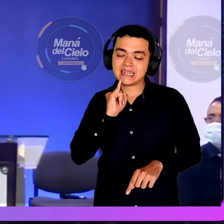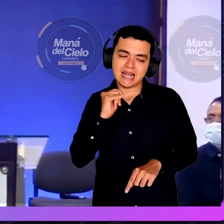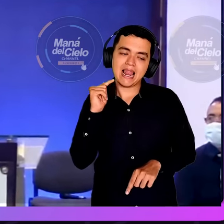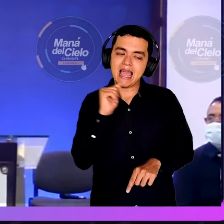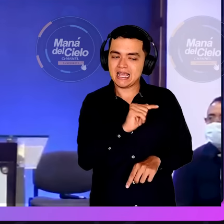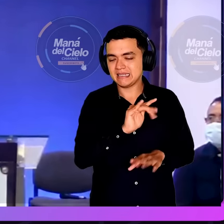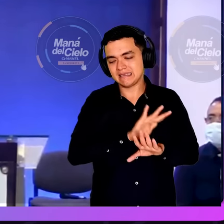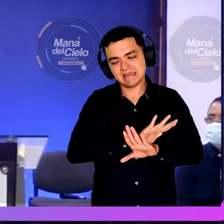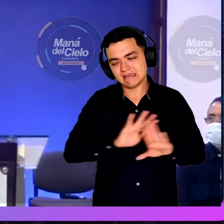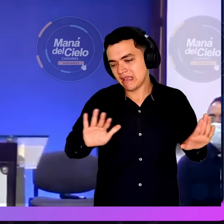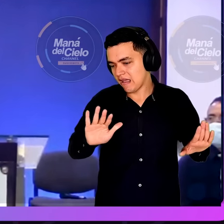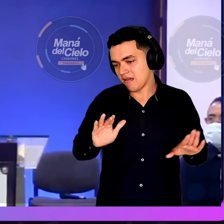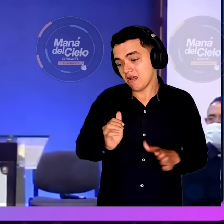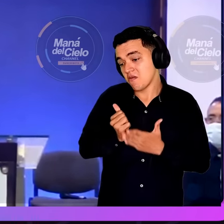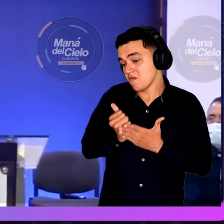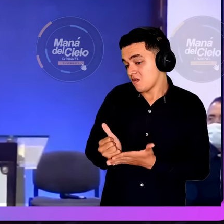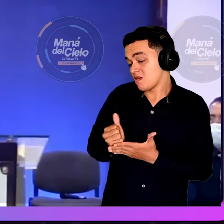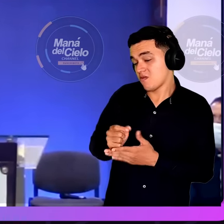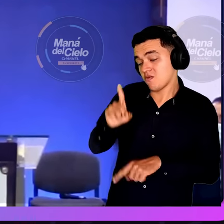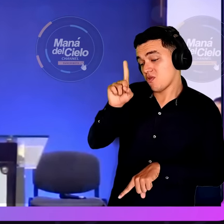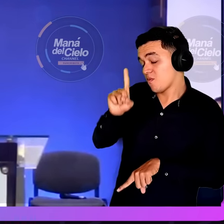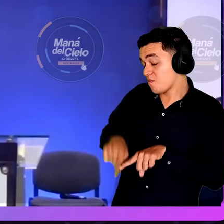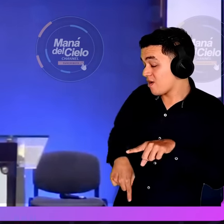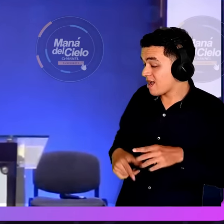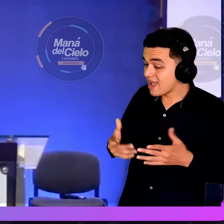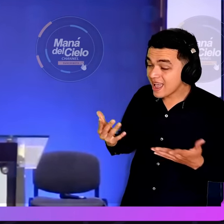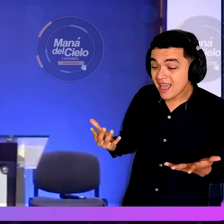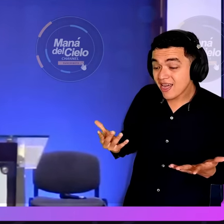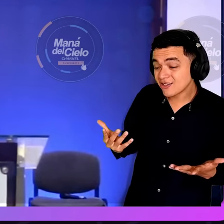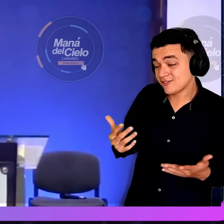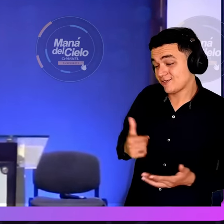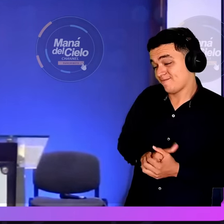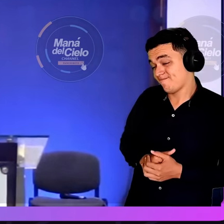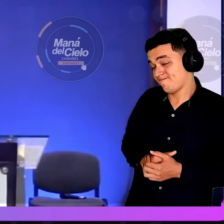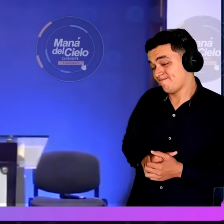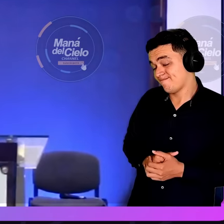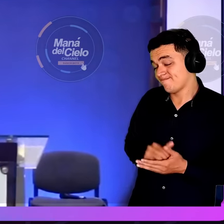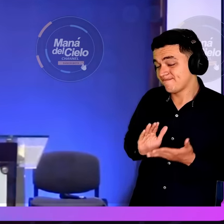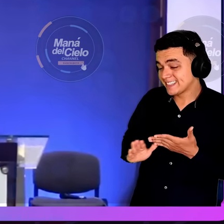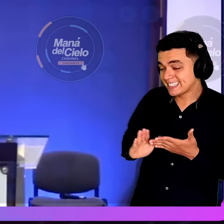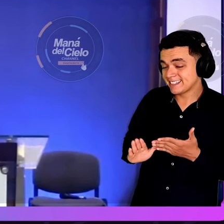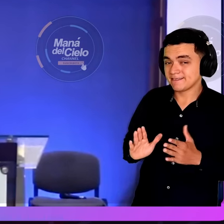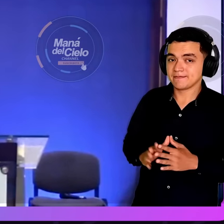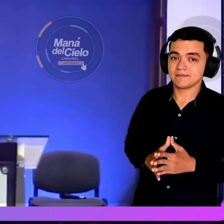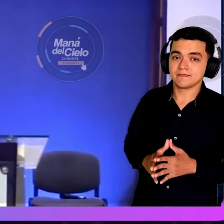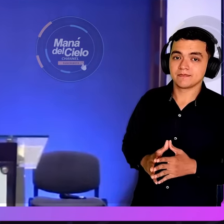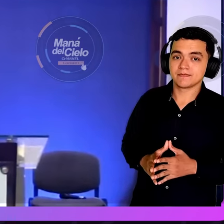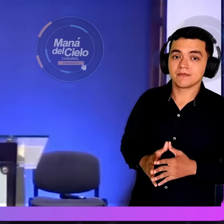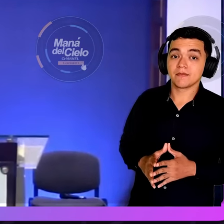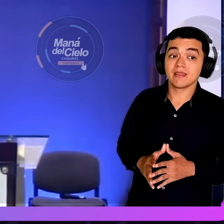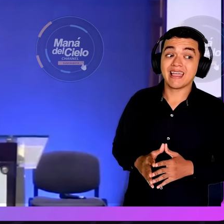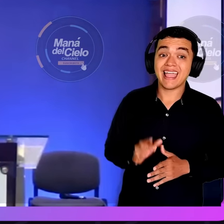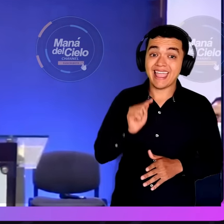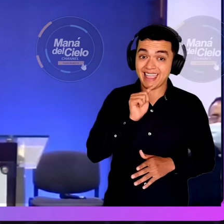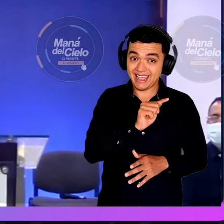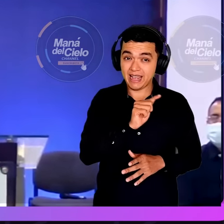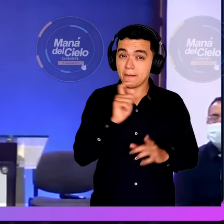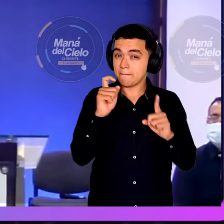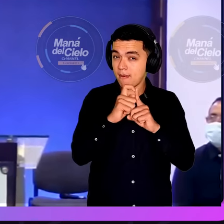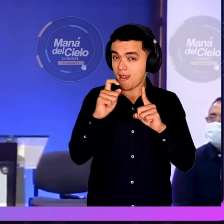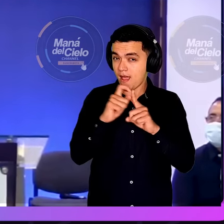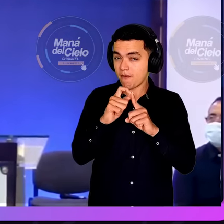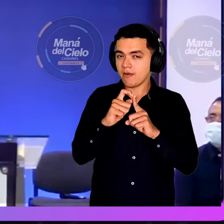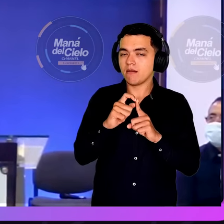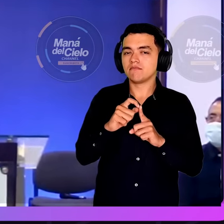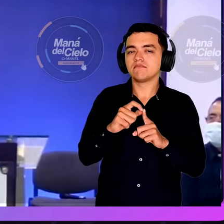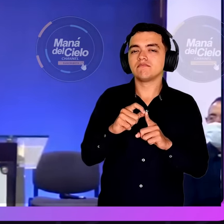tengo que someterme. Yo no te puedo hacer el milagro a ti, porque yo he venido hasta las ovejas perdidas de la casa de Israel. Estoy bajo